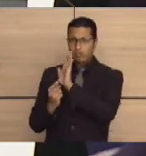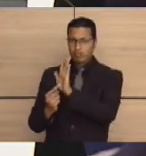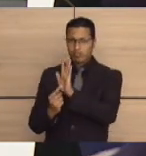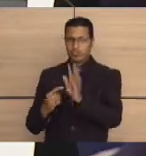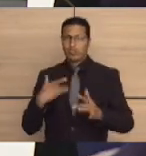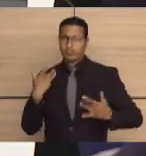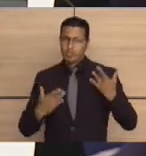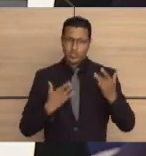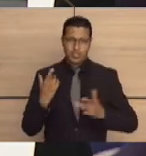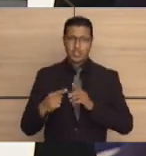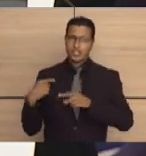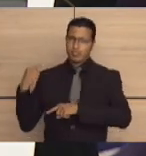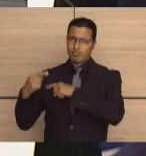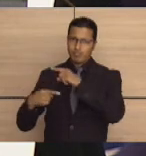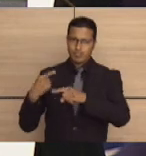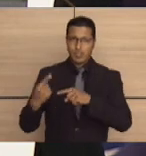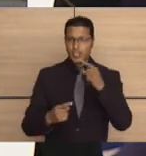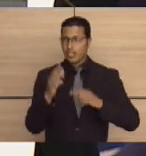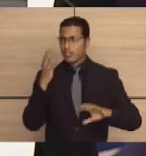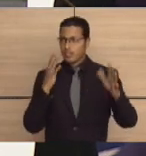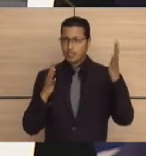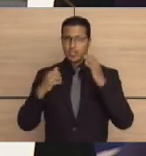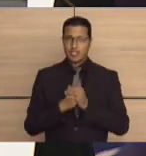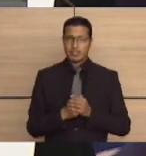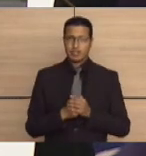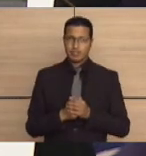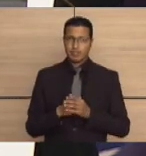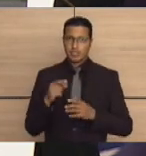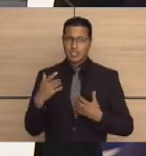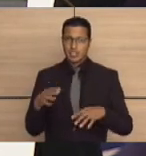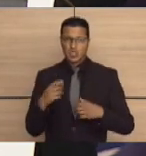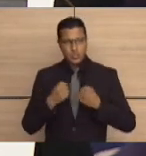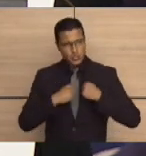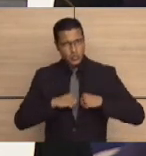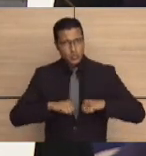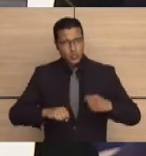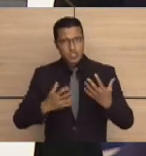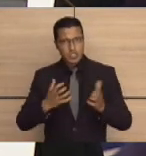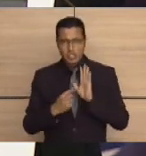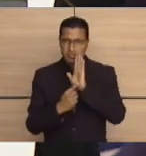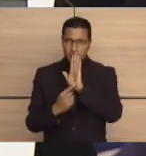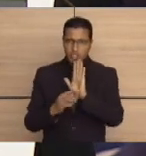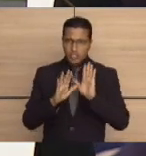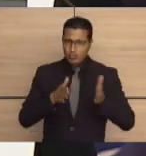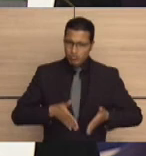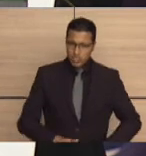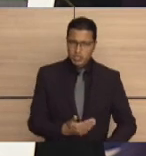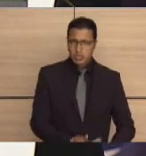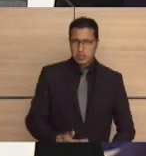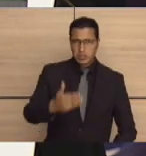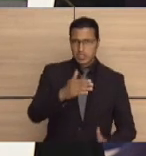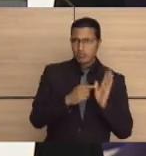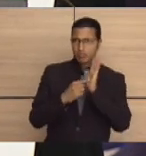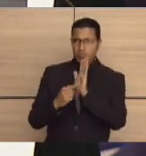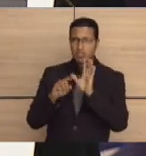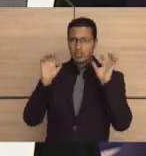alegría, tradición y fiesta. En un esfuerzo incansable por difundir la música de su tierra natal, ella ha llegado a los más grandes